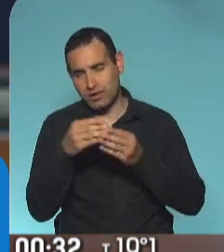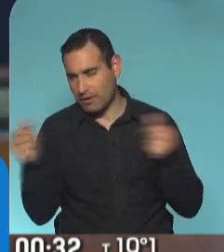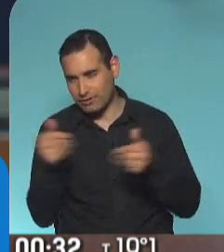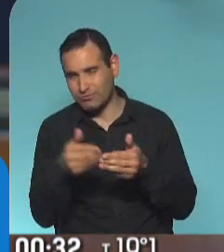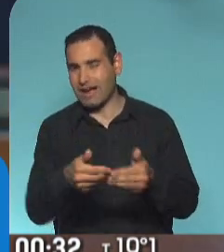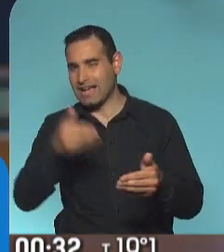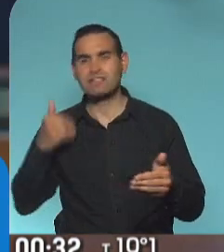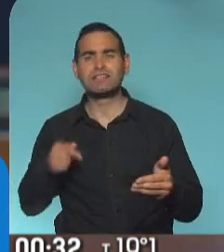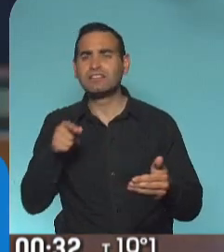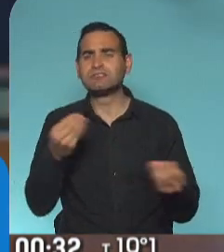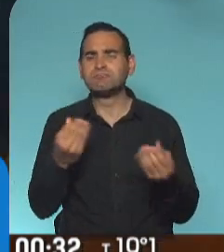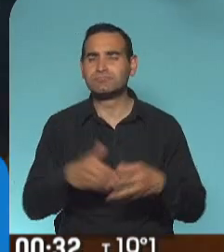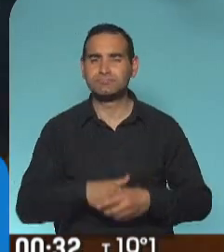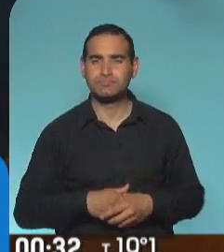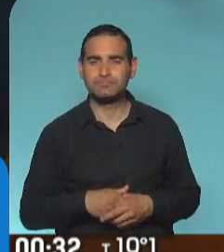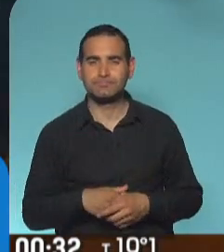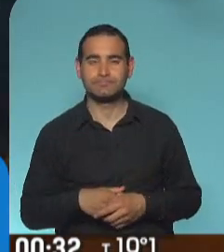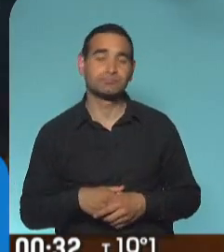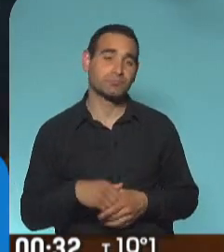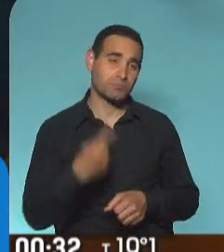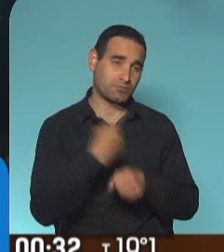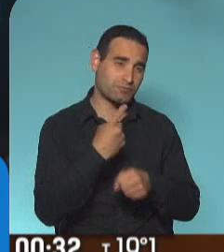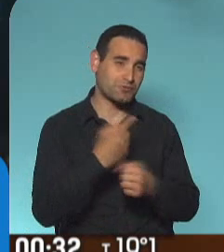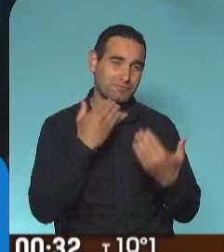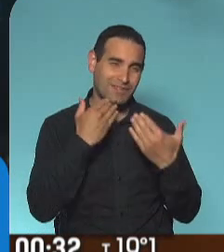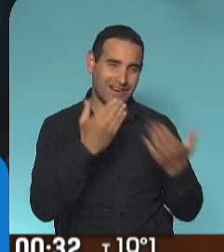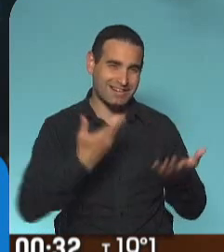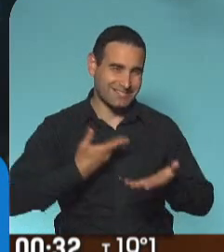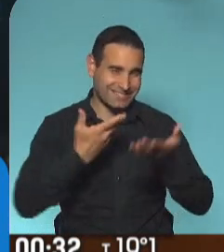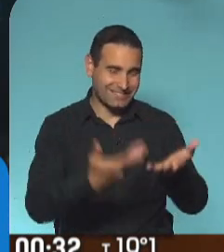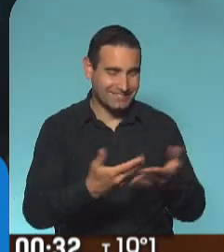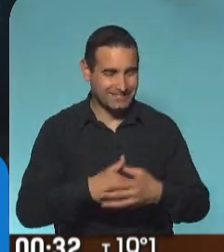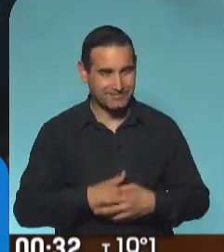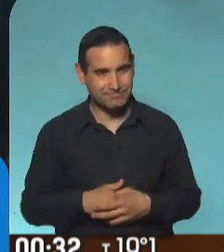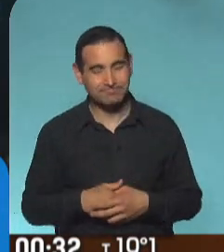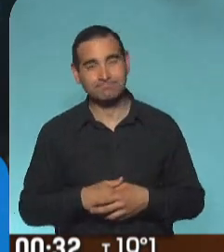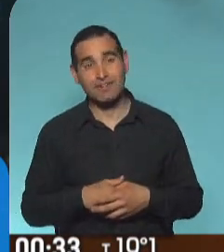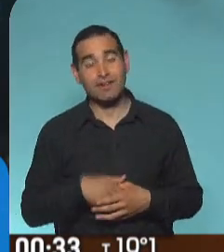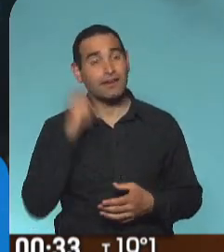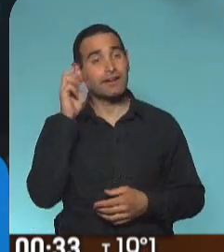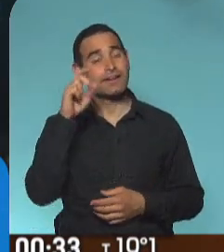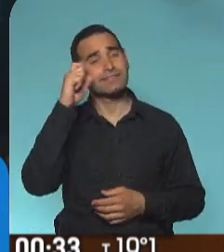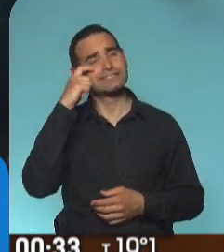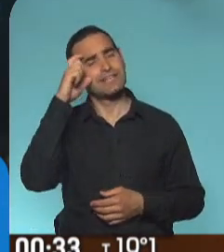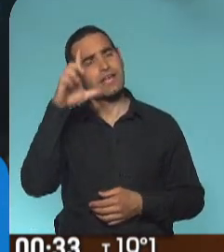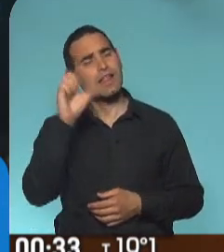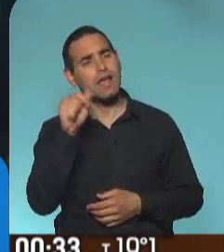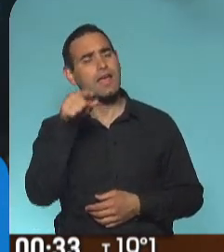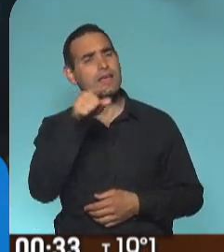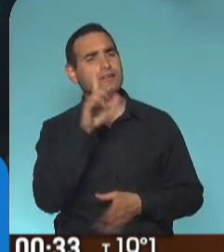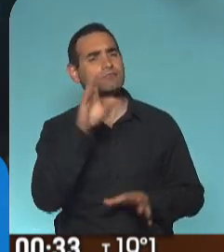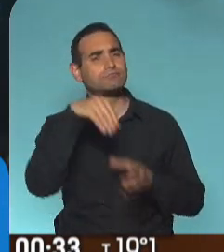y toda esa actividad? Antes que nada, gracias Gustavo por invitarme. Graciela formaba parte de